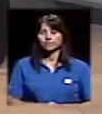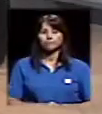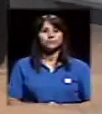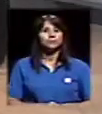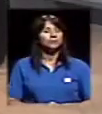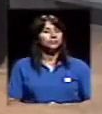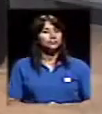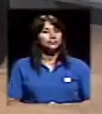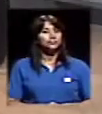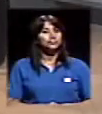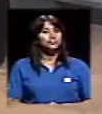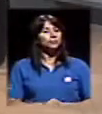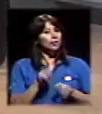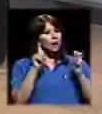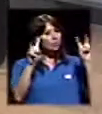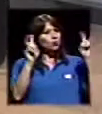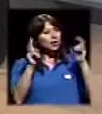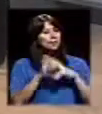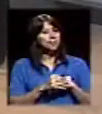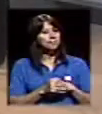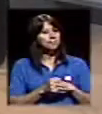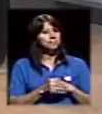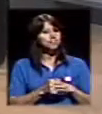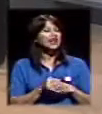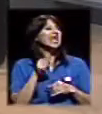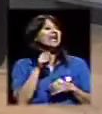que es un gasto bueno.